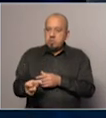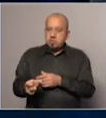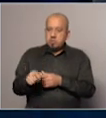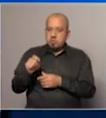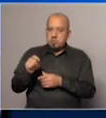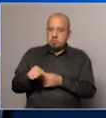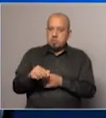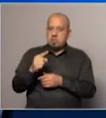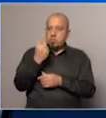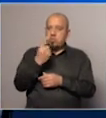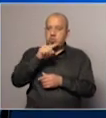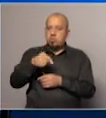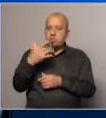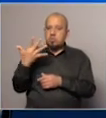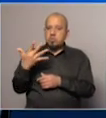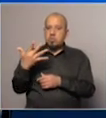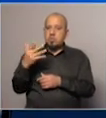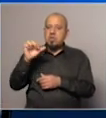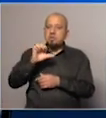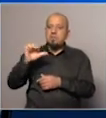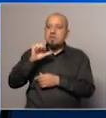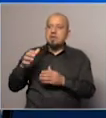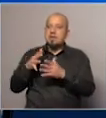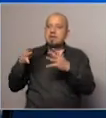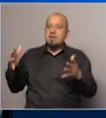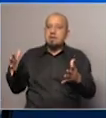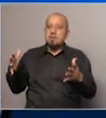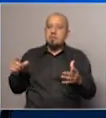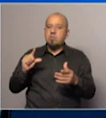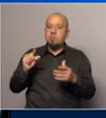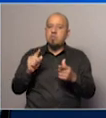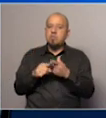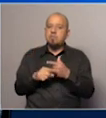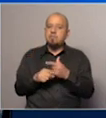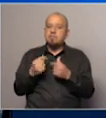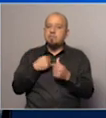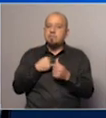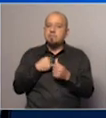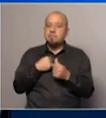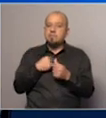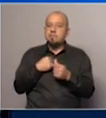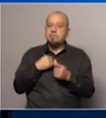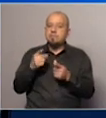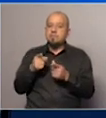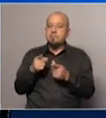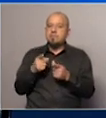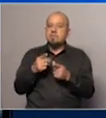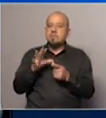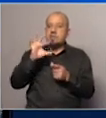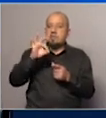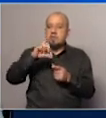y 1.5 las grandes empresas muy poco nosotros estudiamos que si subimos un